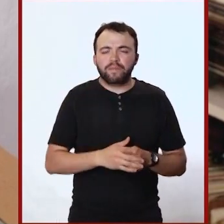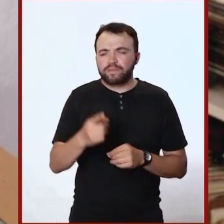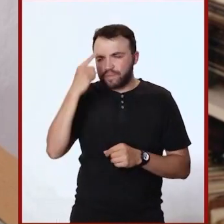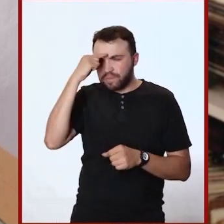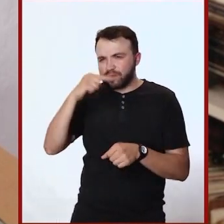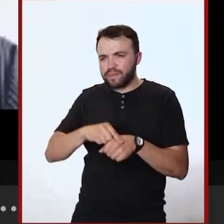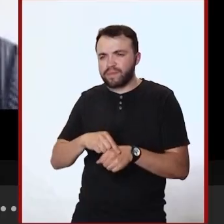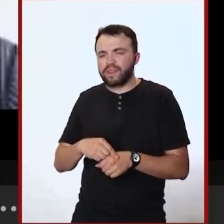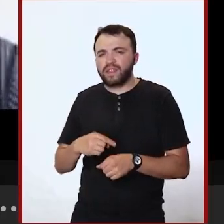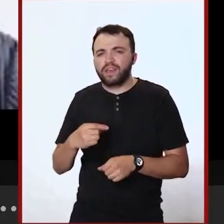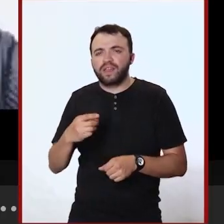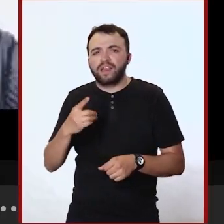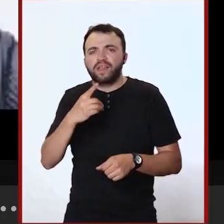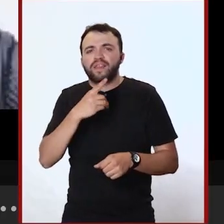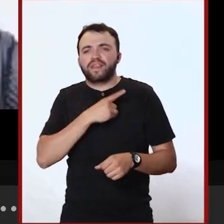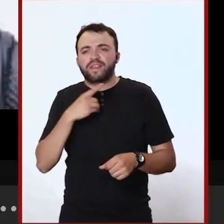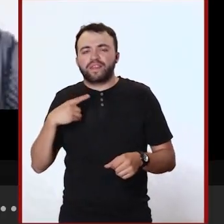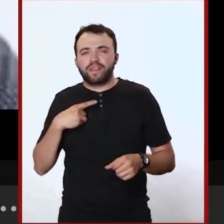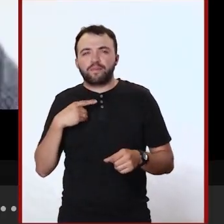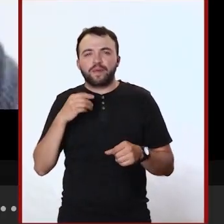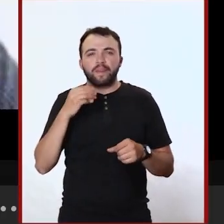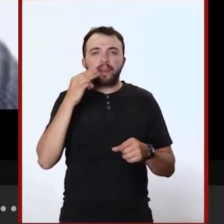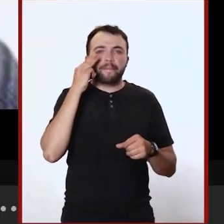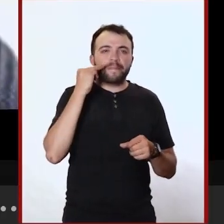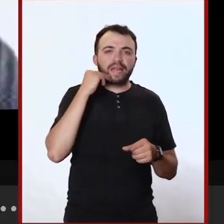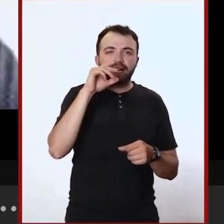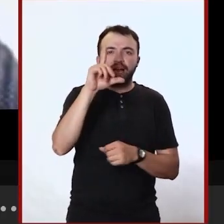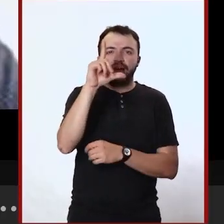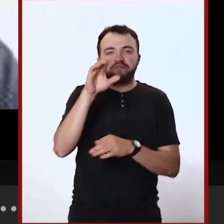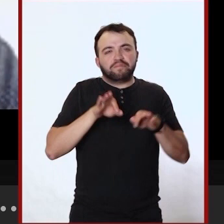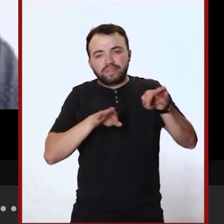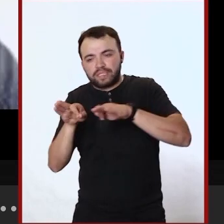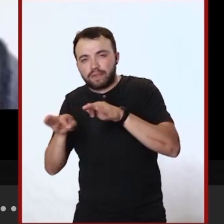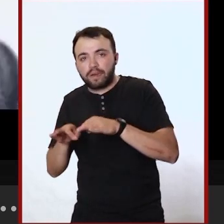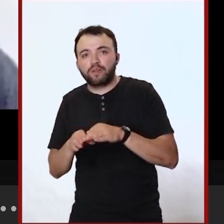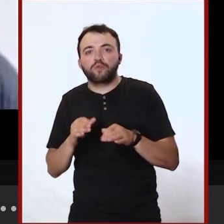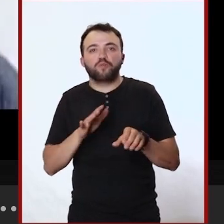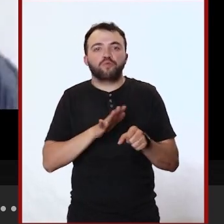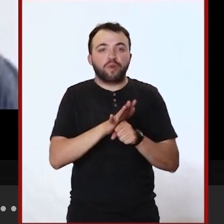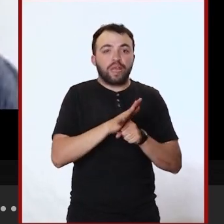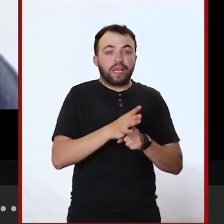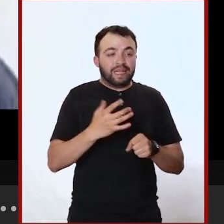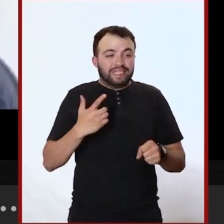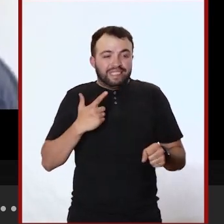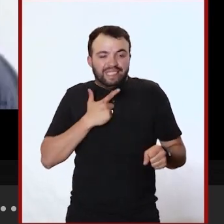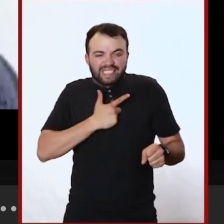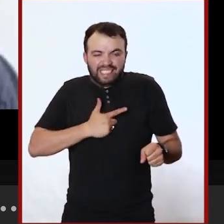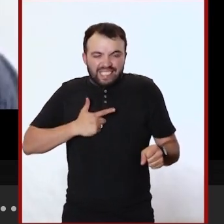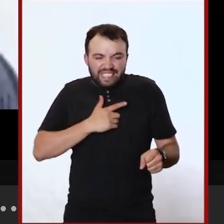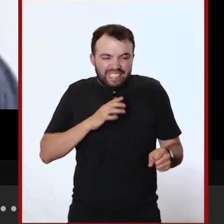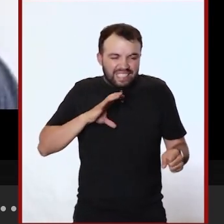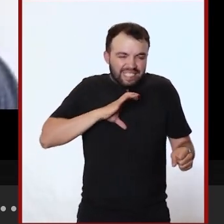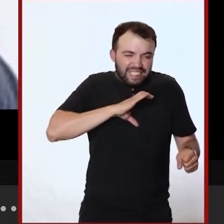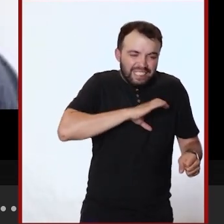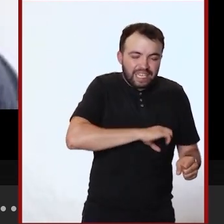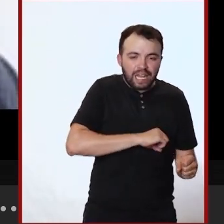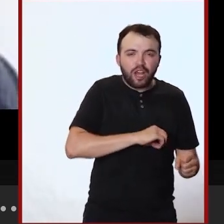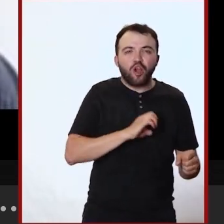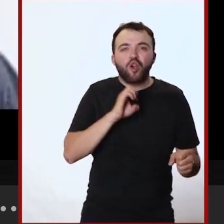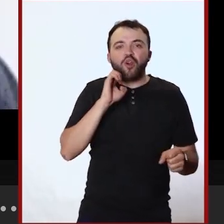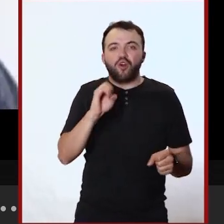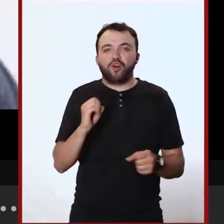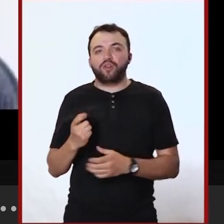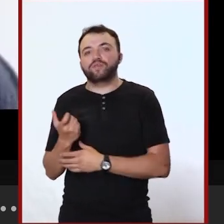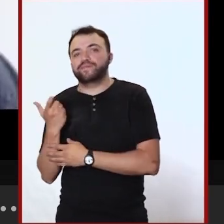o la remuneración? Yo creo que la vocación. La vocación, el poder dedicarse a lo que uno le apasiona, el